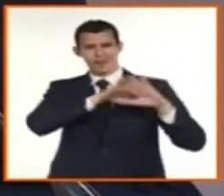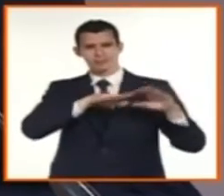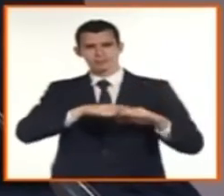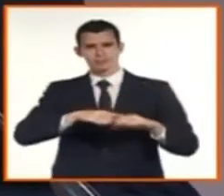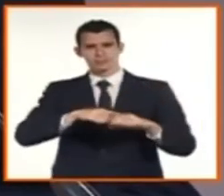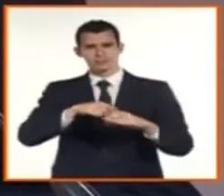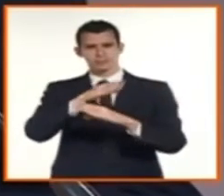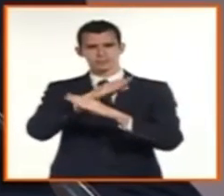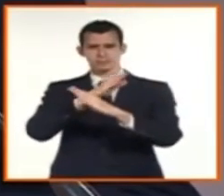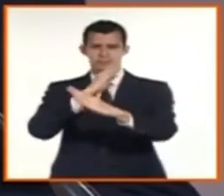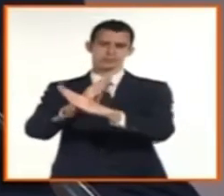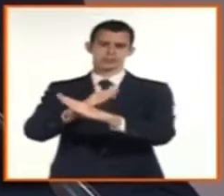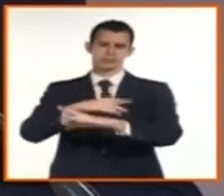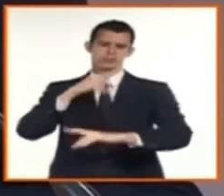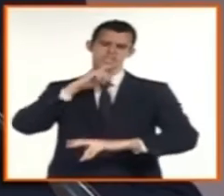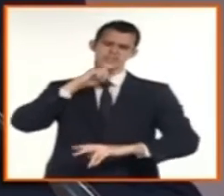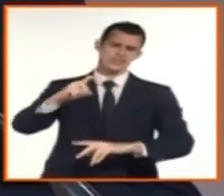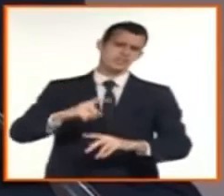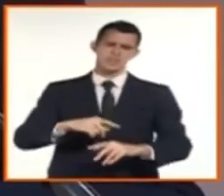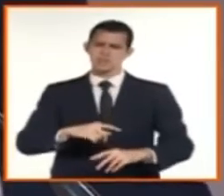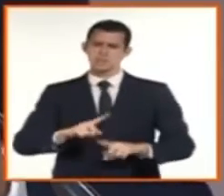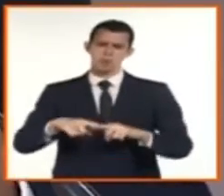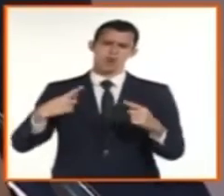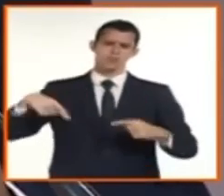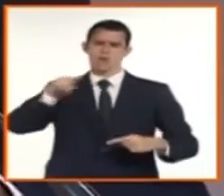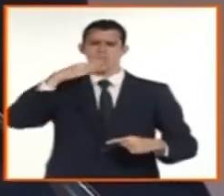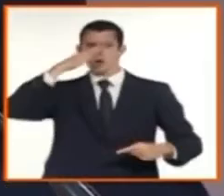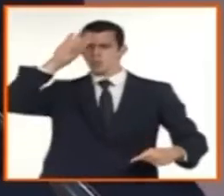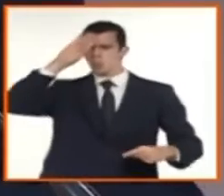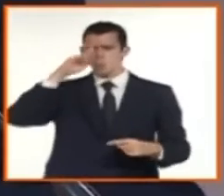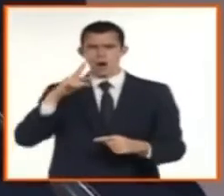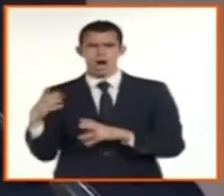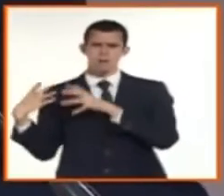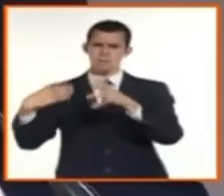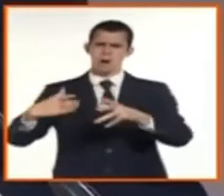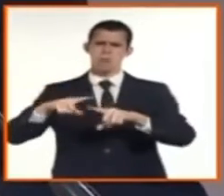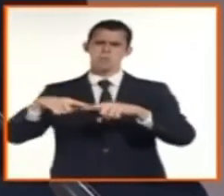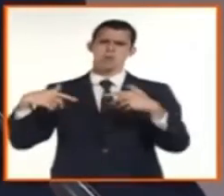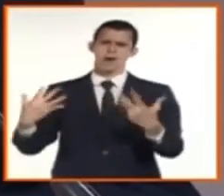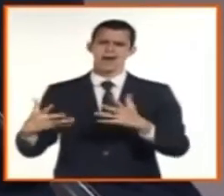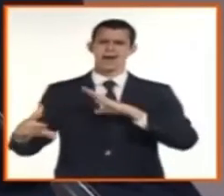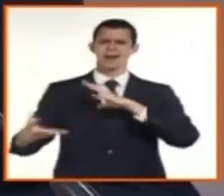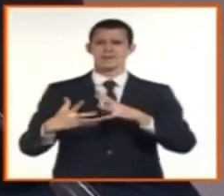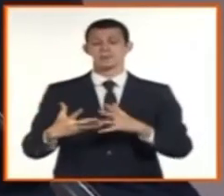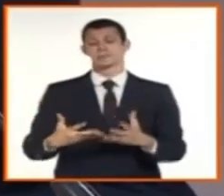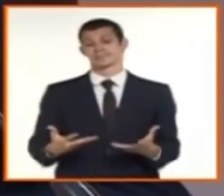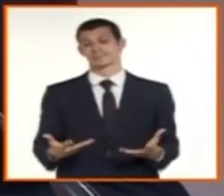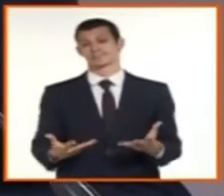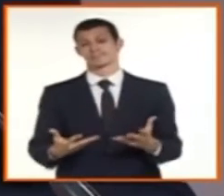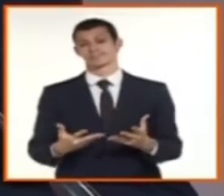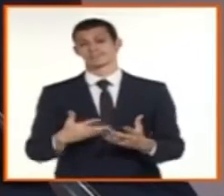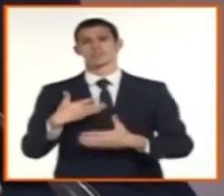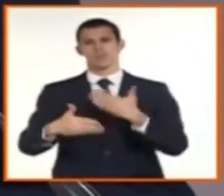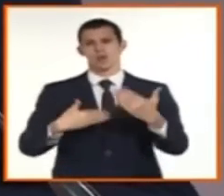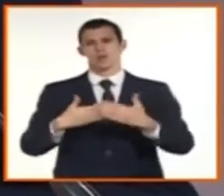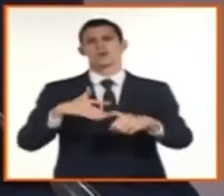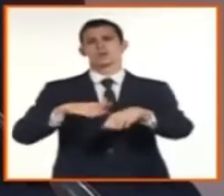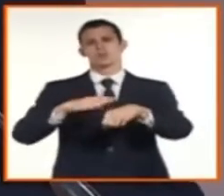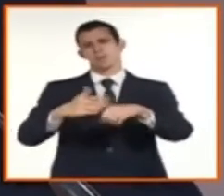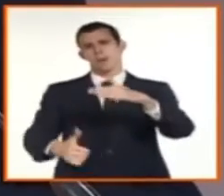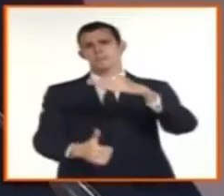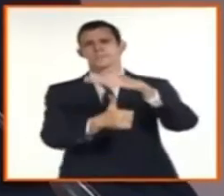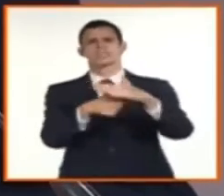ocurriendo hoy que para poder jugar en la major league los jugadores cubanos tienen que llegar por una vía ilegal